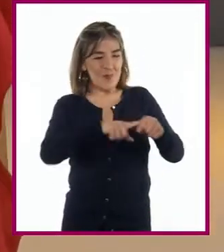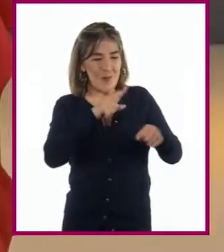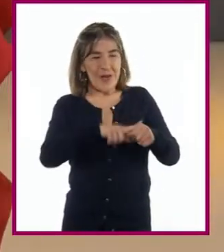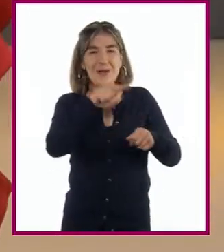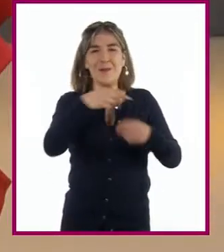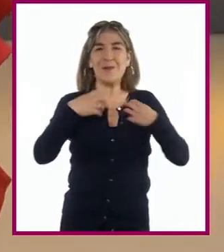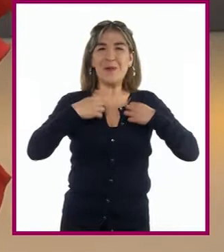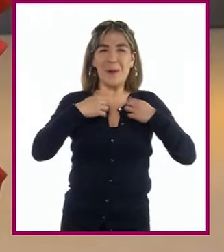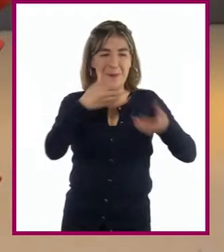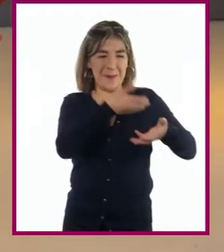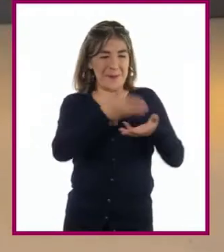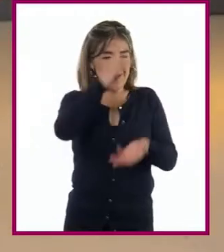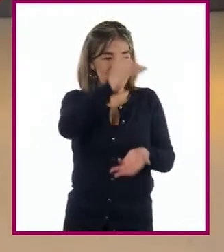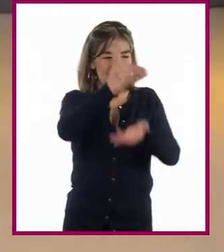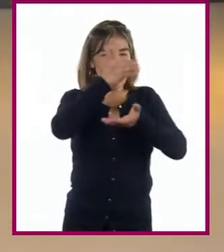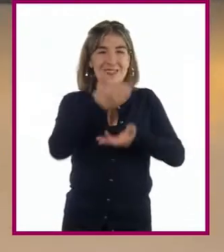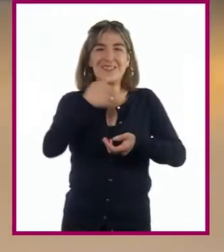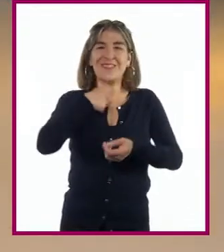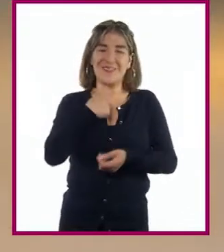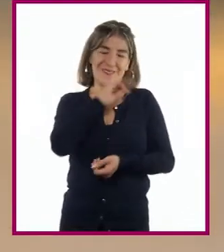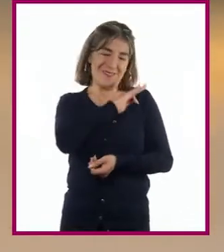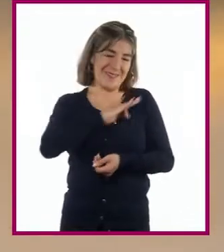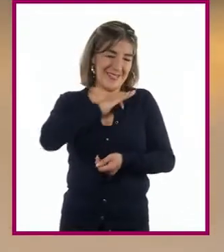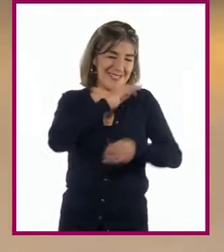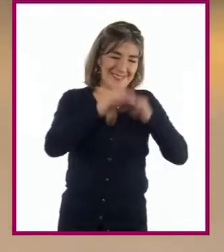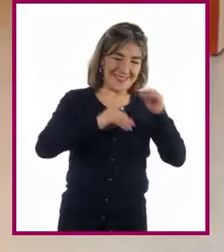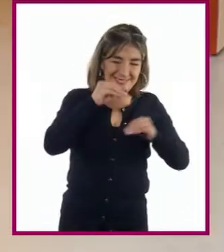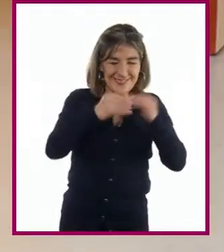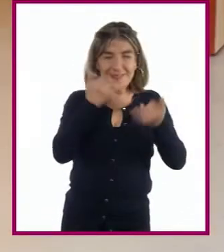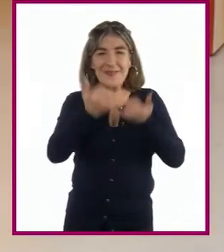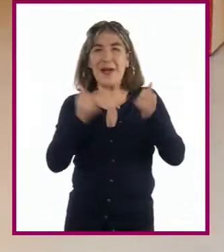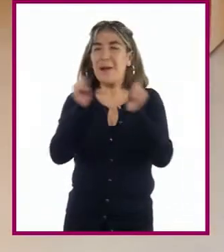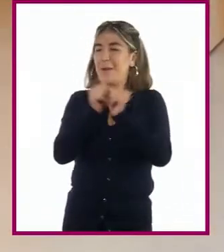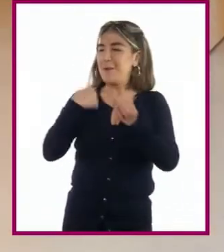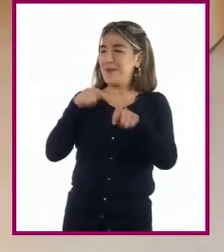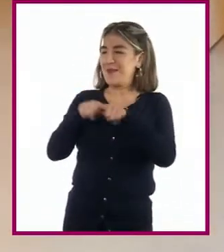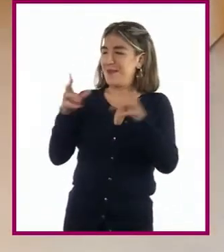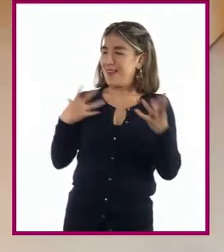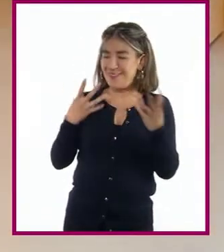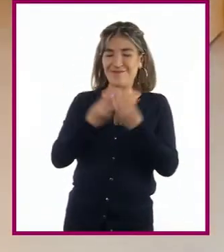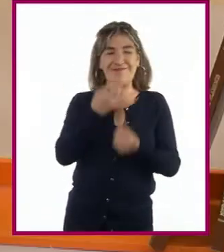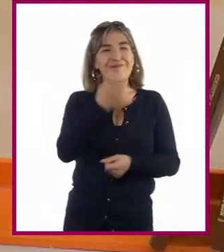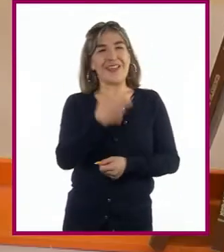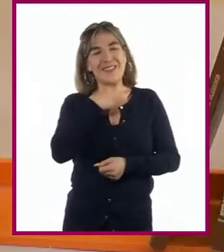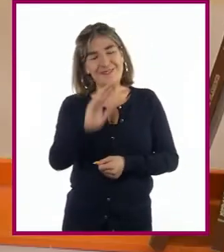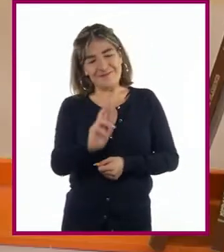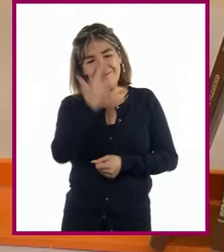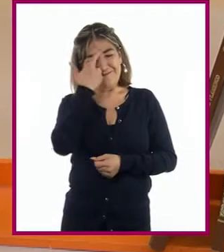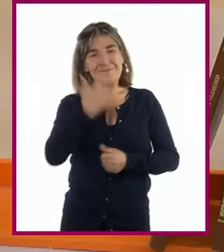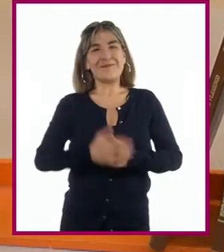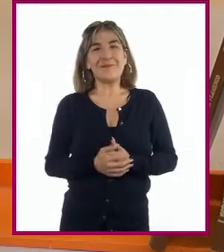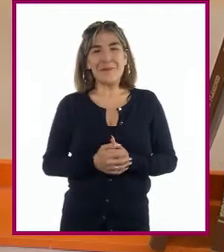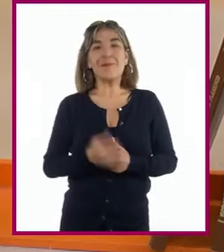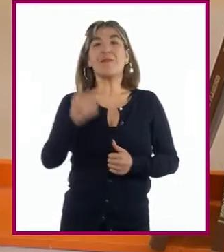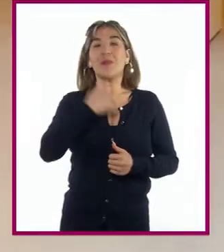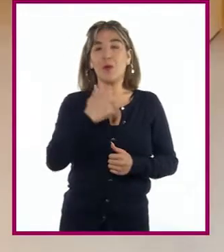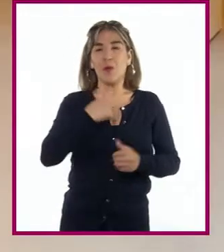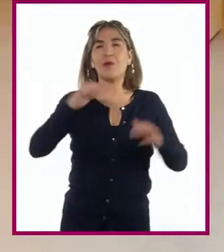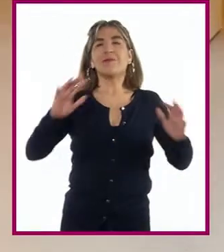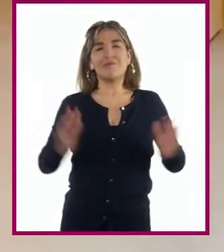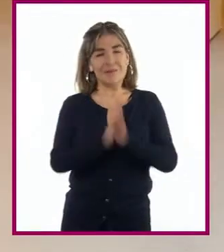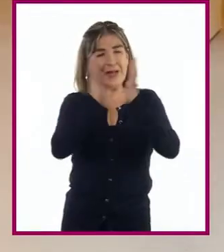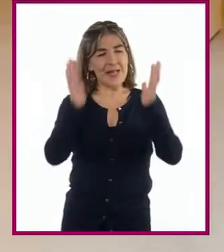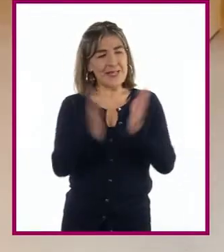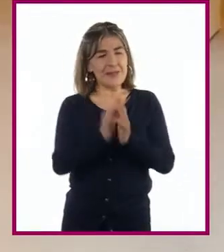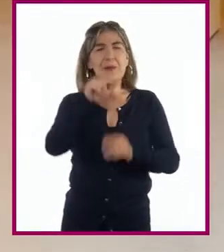sentía yo cuando jugaba con ella junto con mis hermanos. ¿Sabes? Yo recordé cuando participé en una puesta en escena